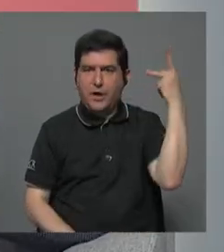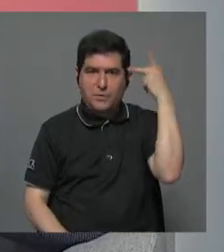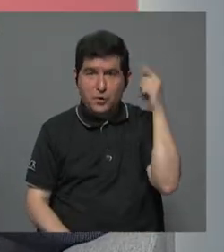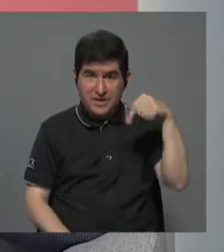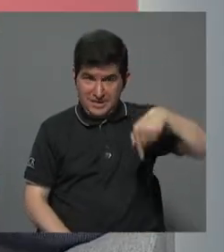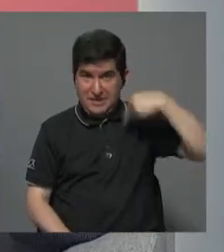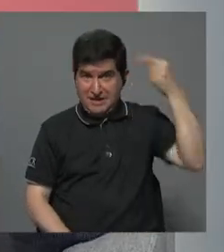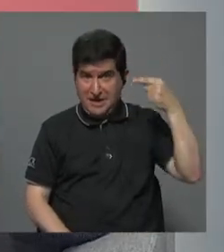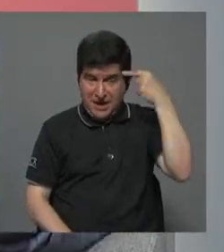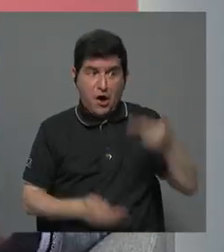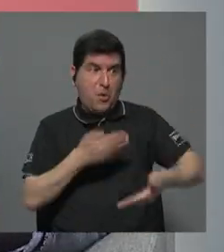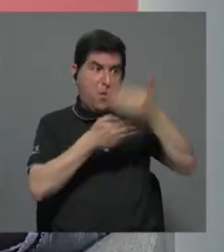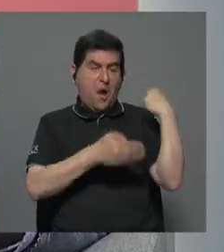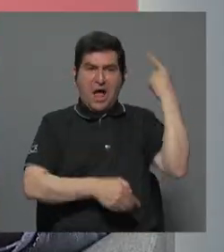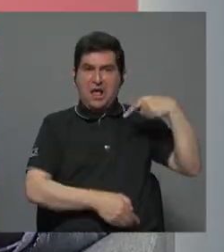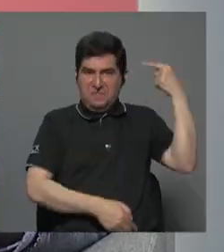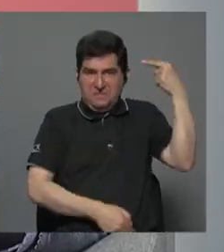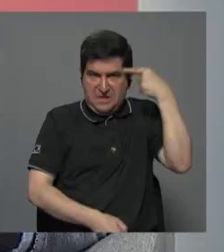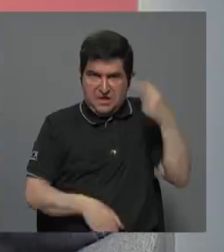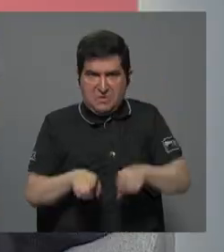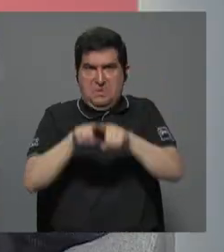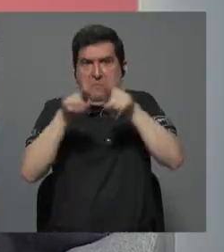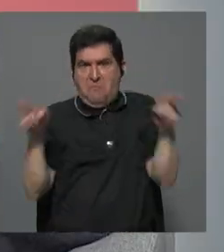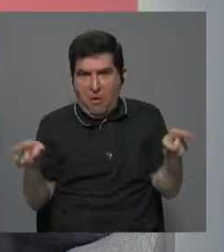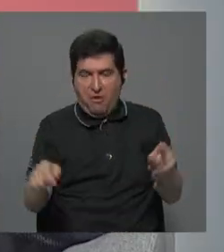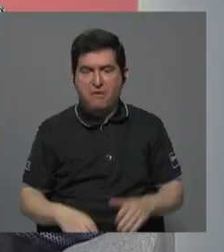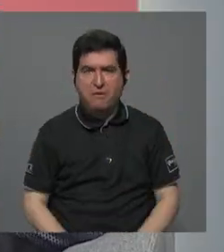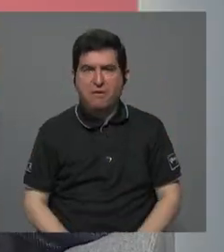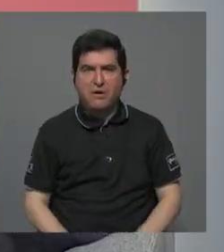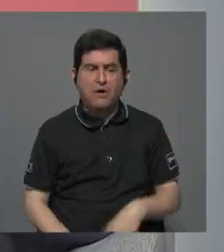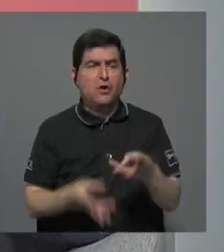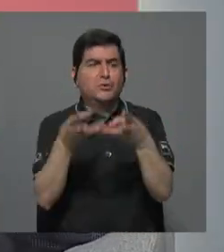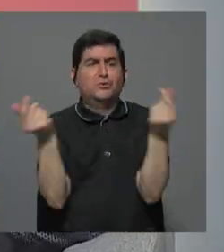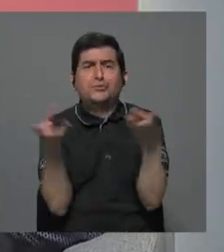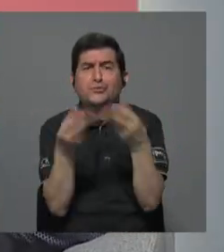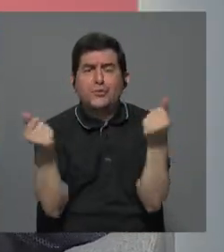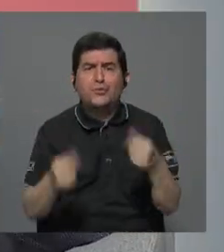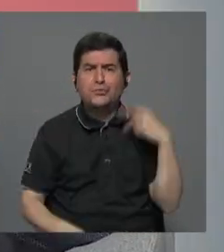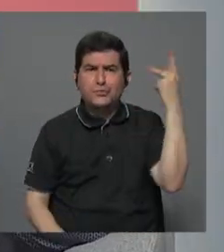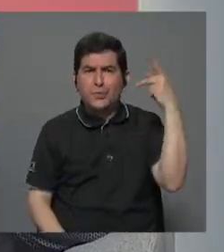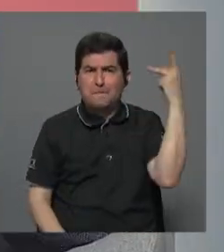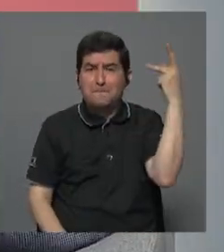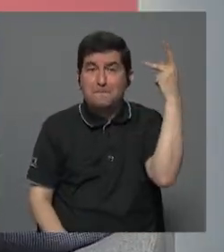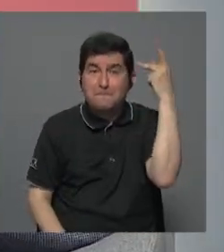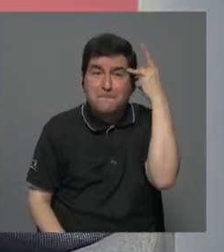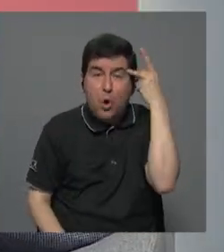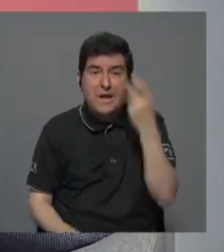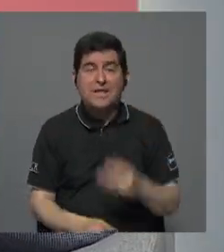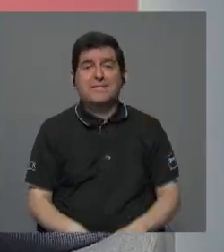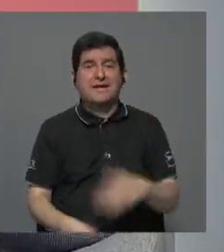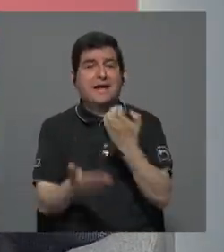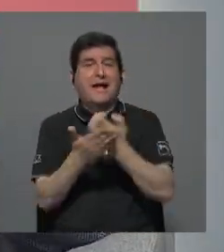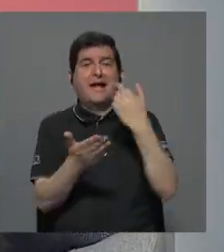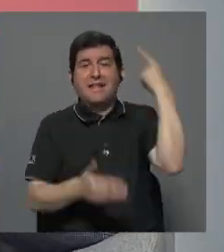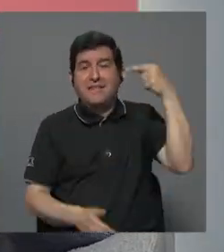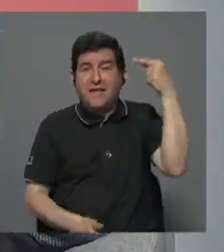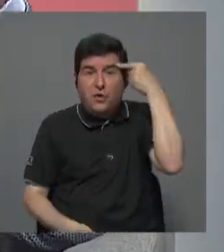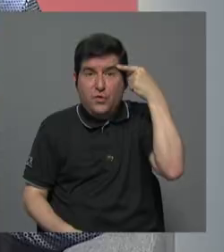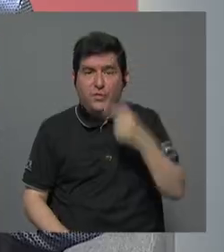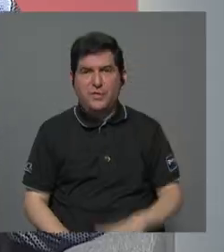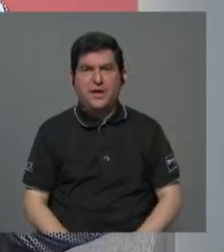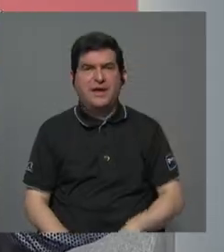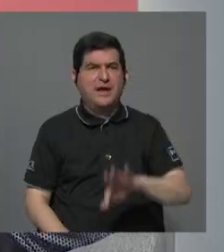este gobierno ni en los anteriores gobiernos que vengan a resolver la política la política fiscal en términos